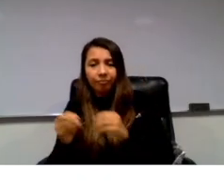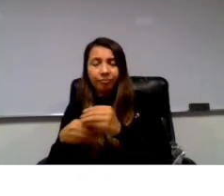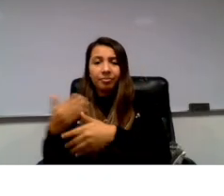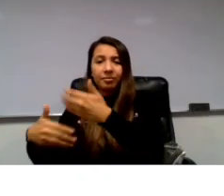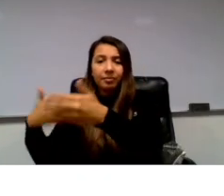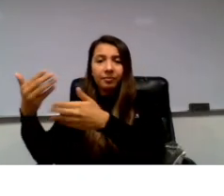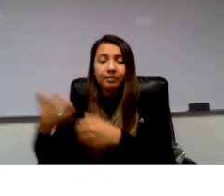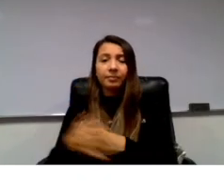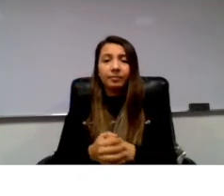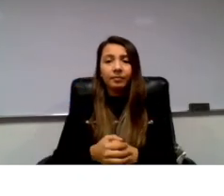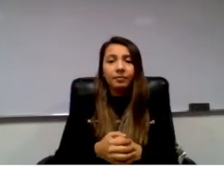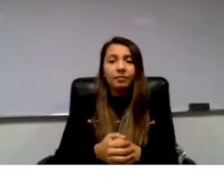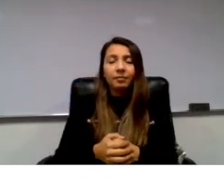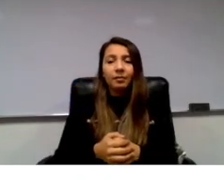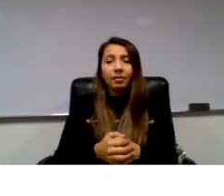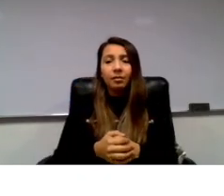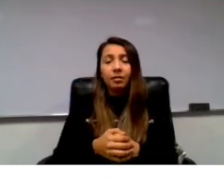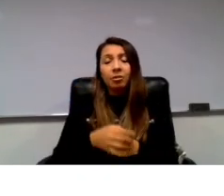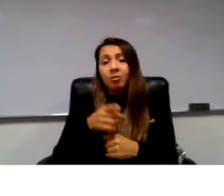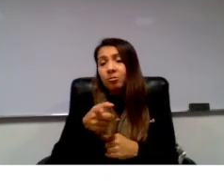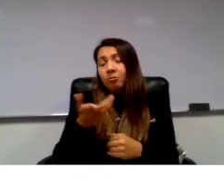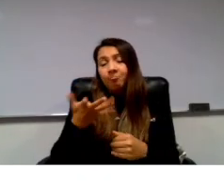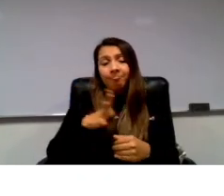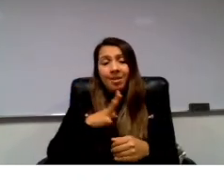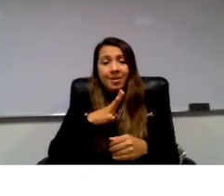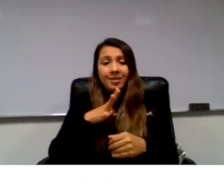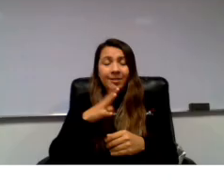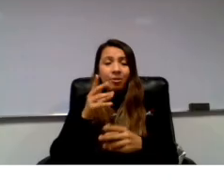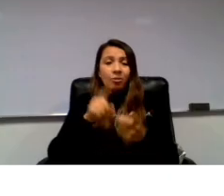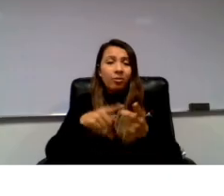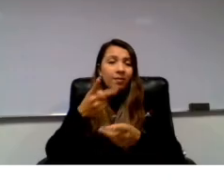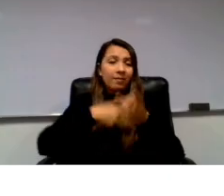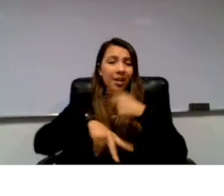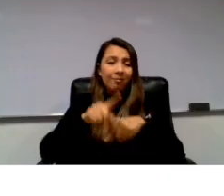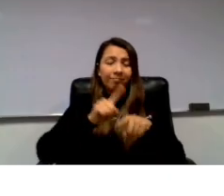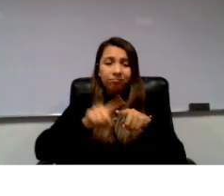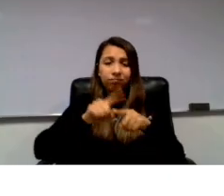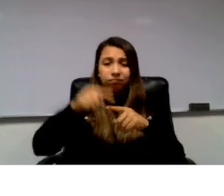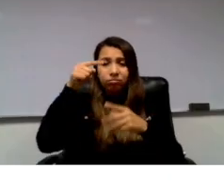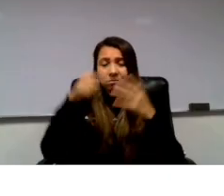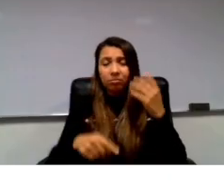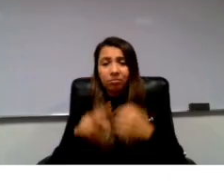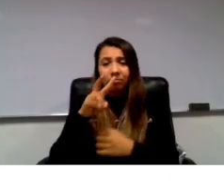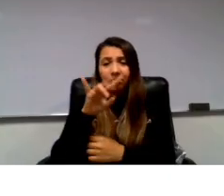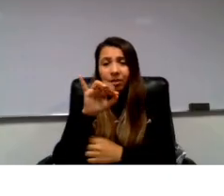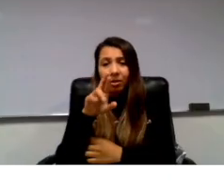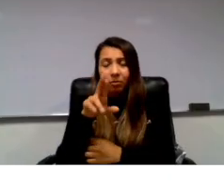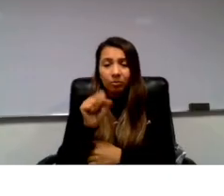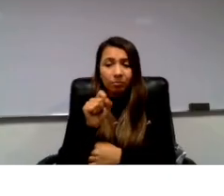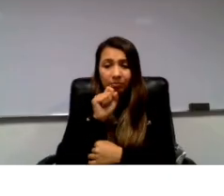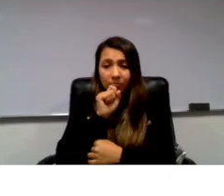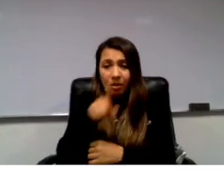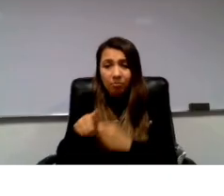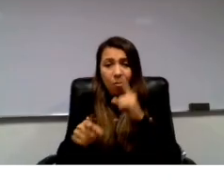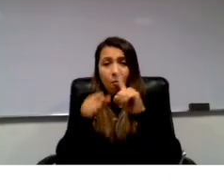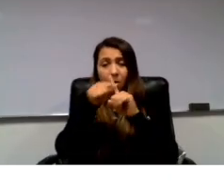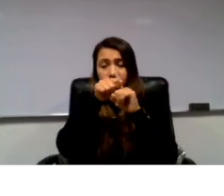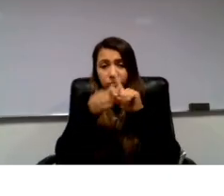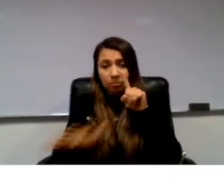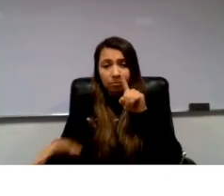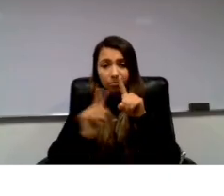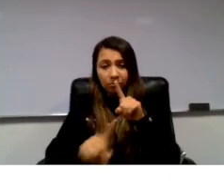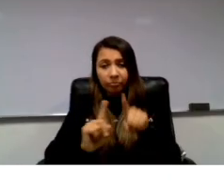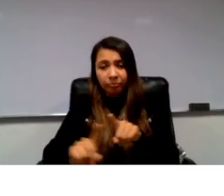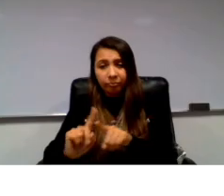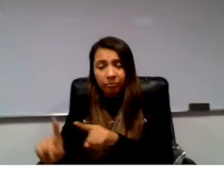Y son de orígenes múltiples, ¿no? O sea, no todos los virus provienen de un solo origen, sino que